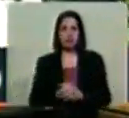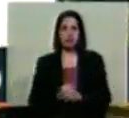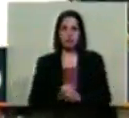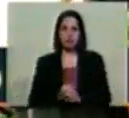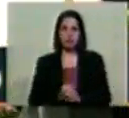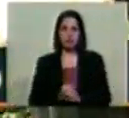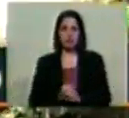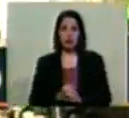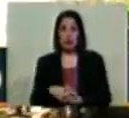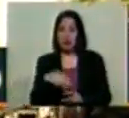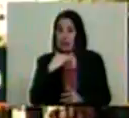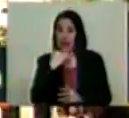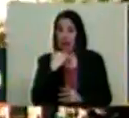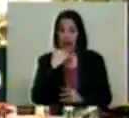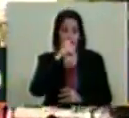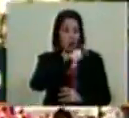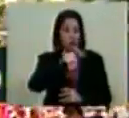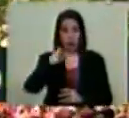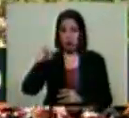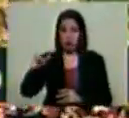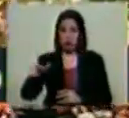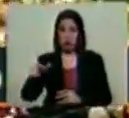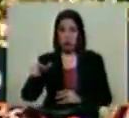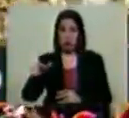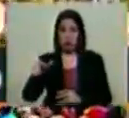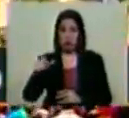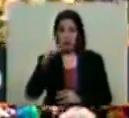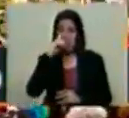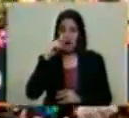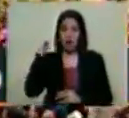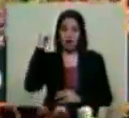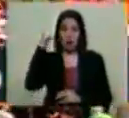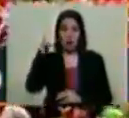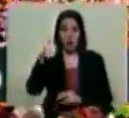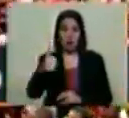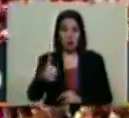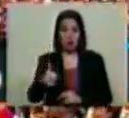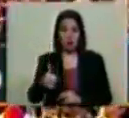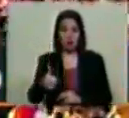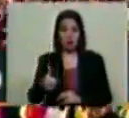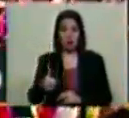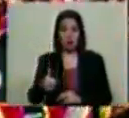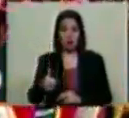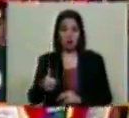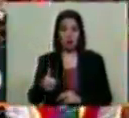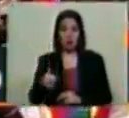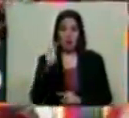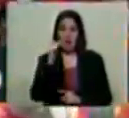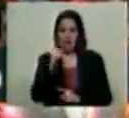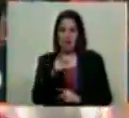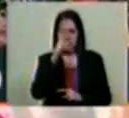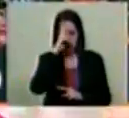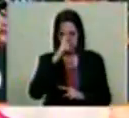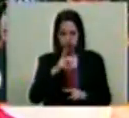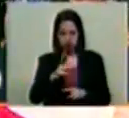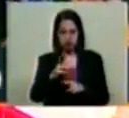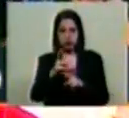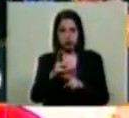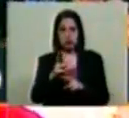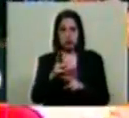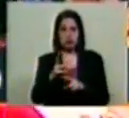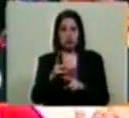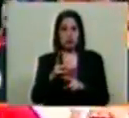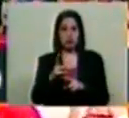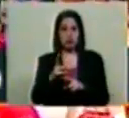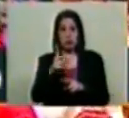Si alguien en estos años debe ser reconocido